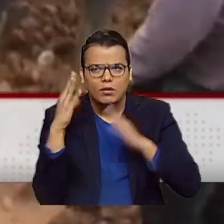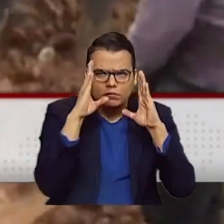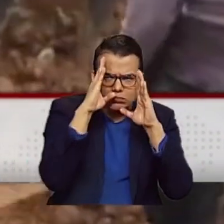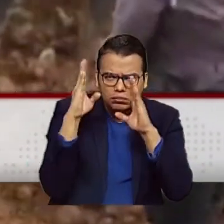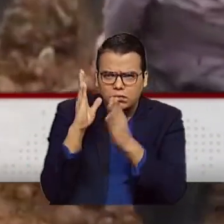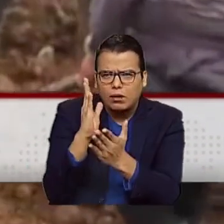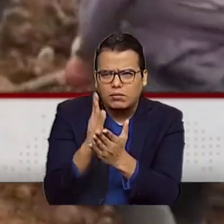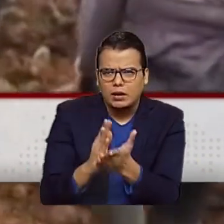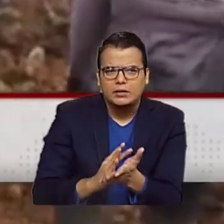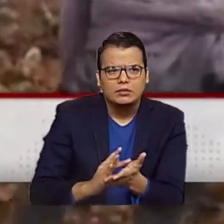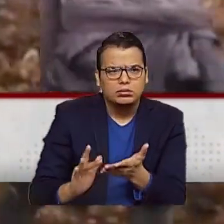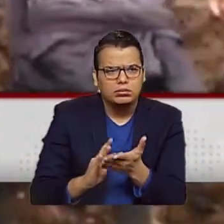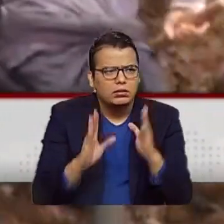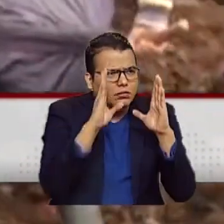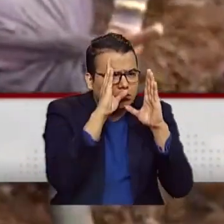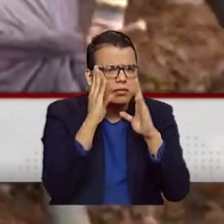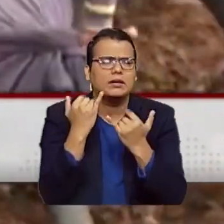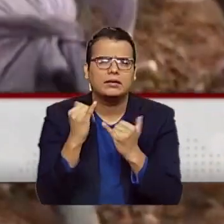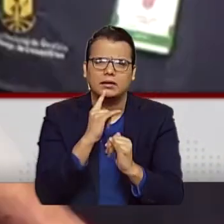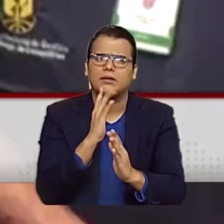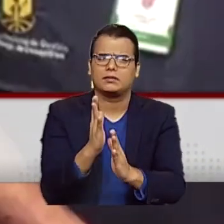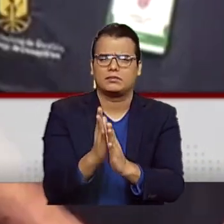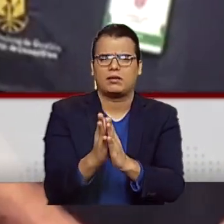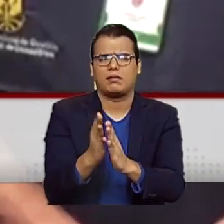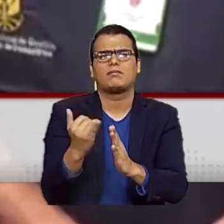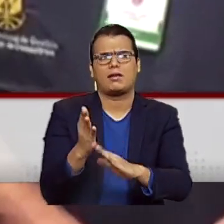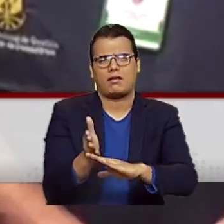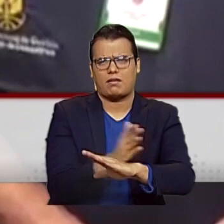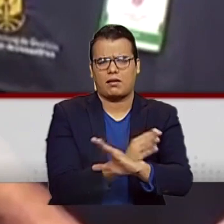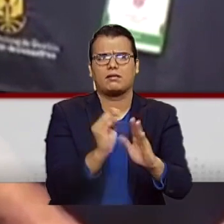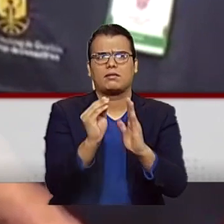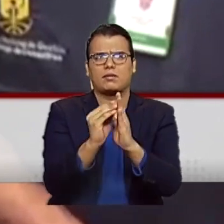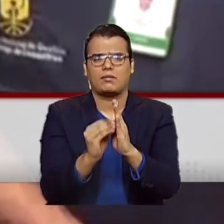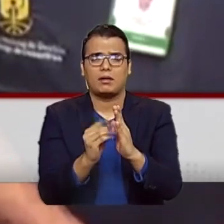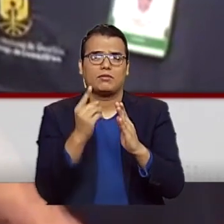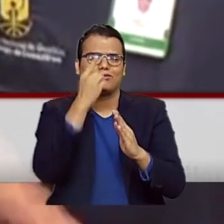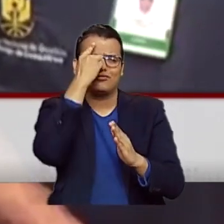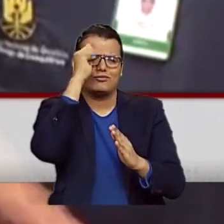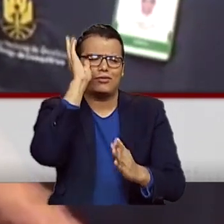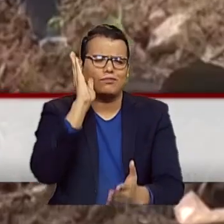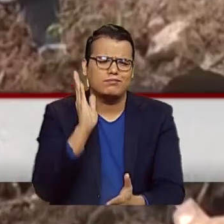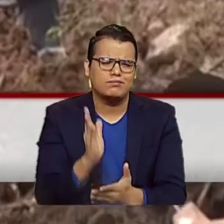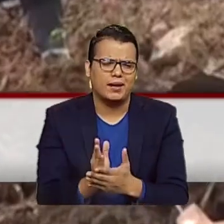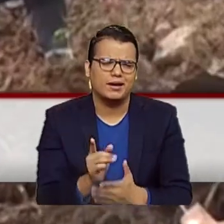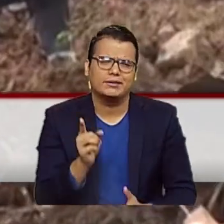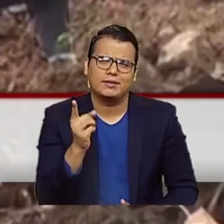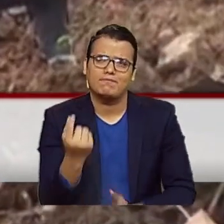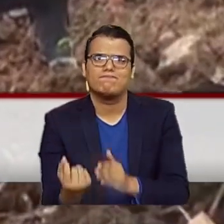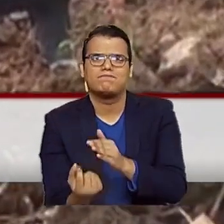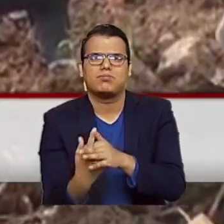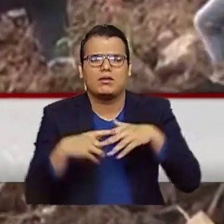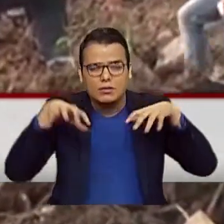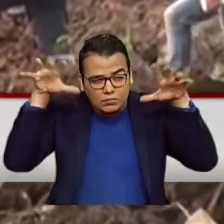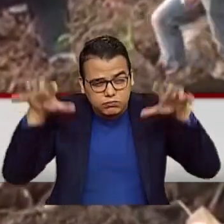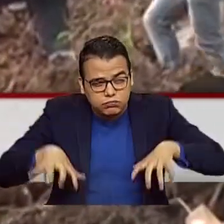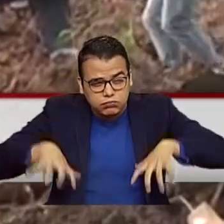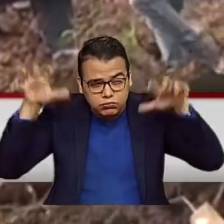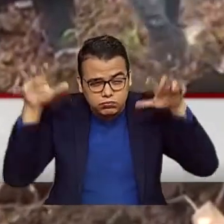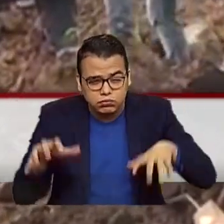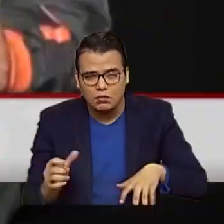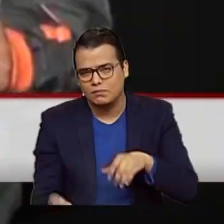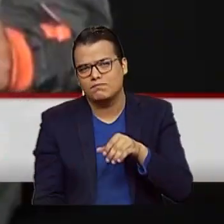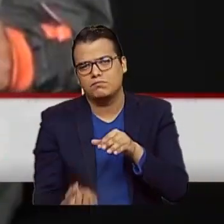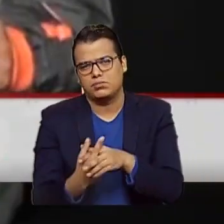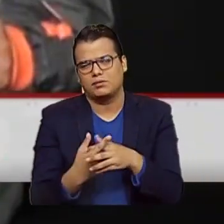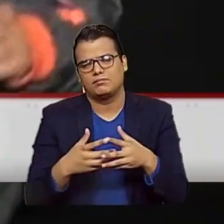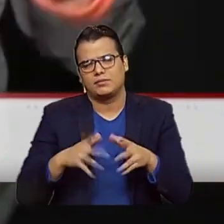nacional. Tristemente esto sucede cuando uno menos lo espera y por la ola invernal tan grande que ha venido sucediendo, pues pasa lo que pasa en el día de